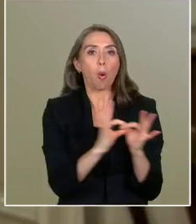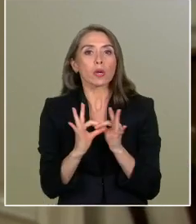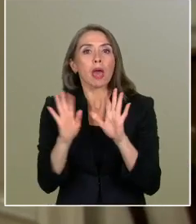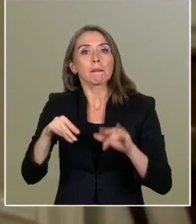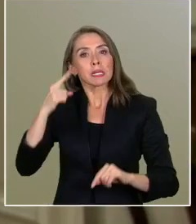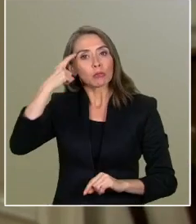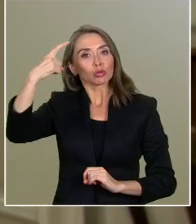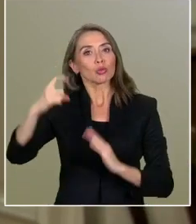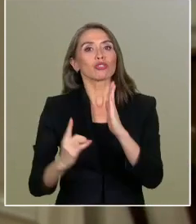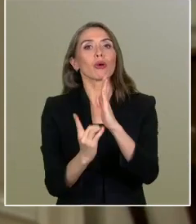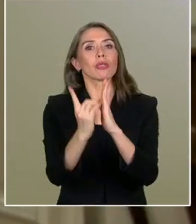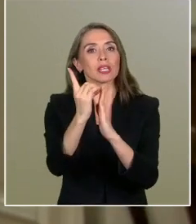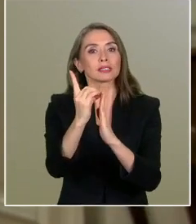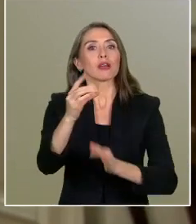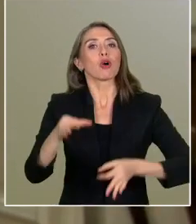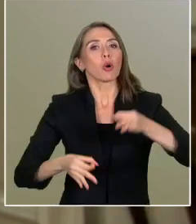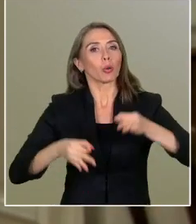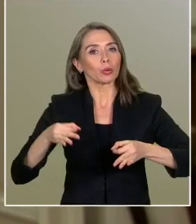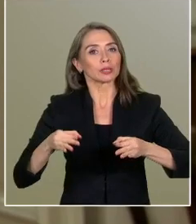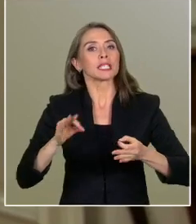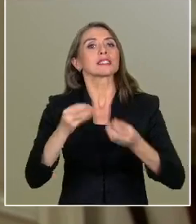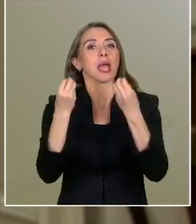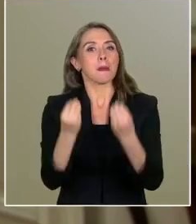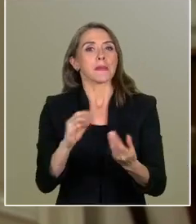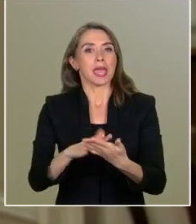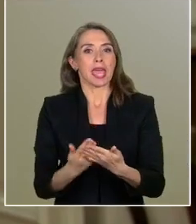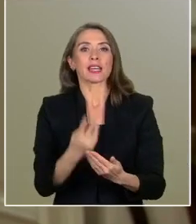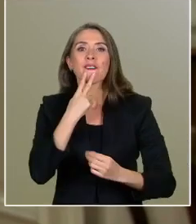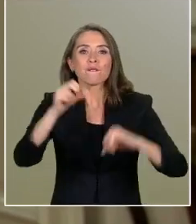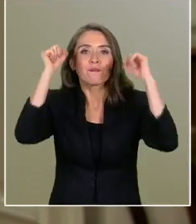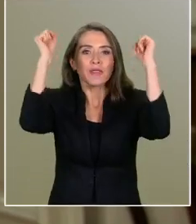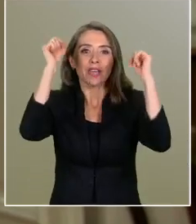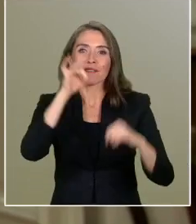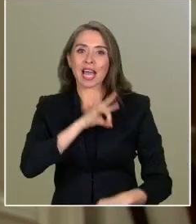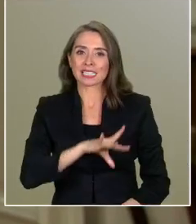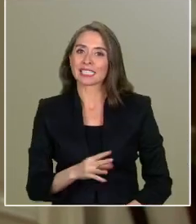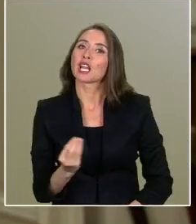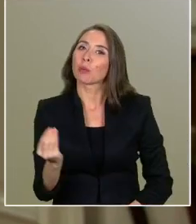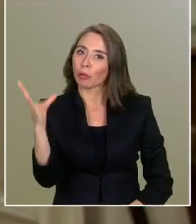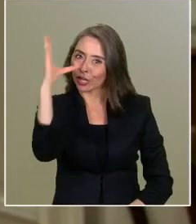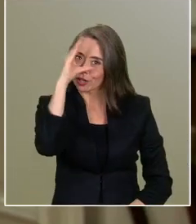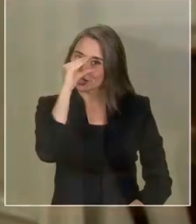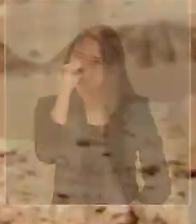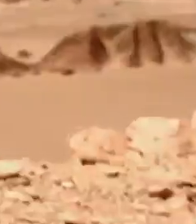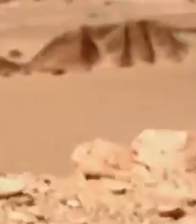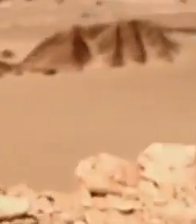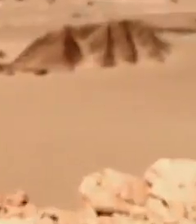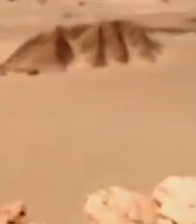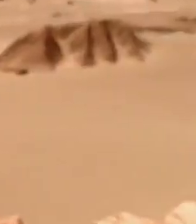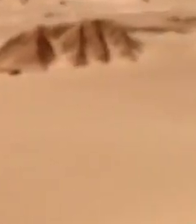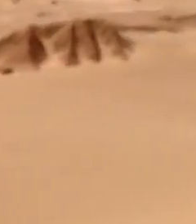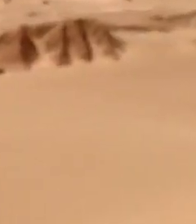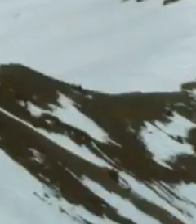el mismo sueño de desarrollo justicia y bienestar viva chile buenas noches